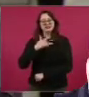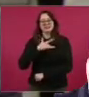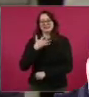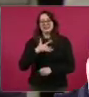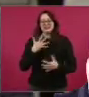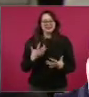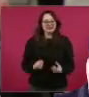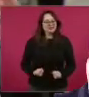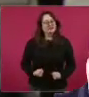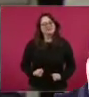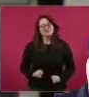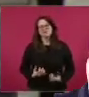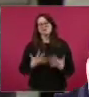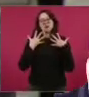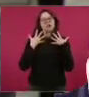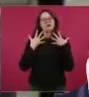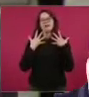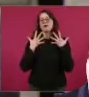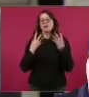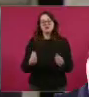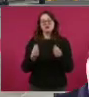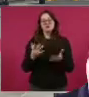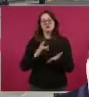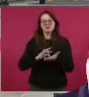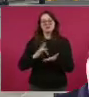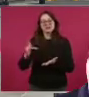el interior. Muchas gracias por todo el apoyo.